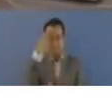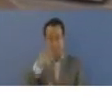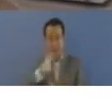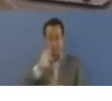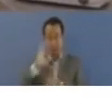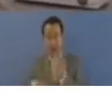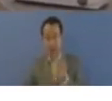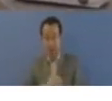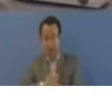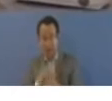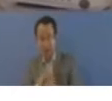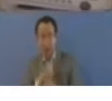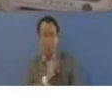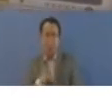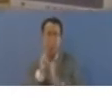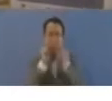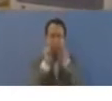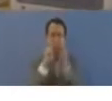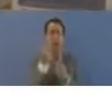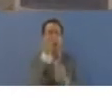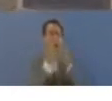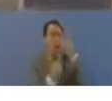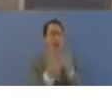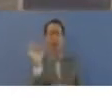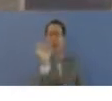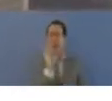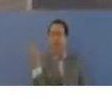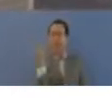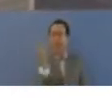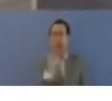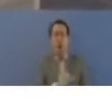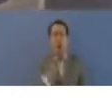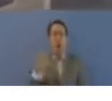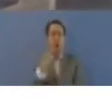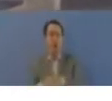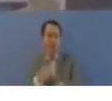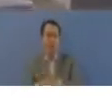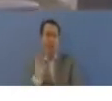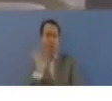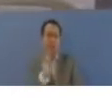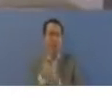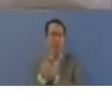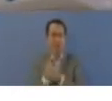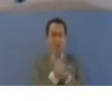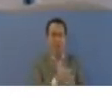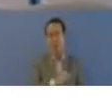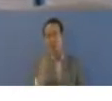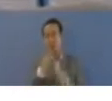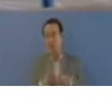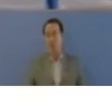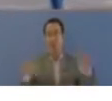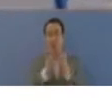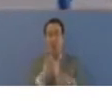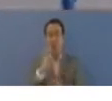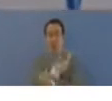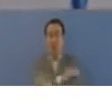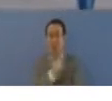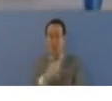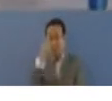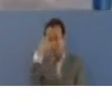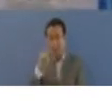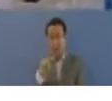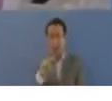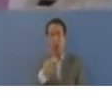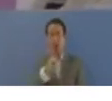Vallejo encabezó la distribución de este equipo, que también estará enfocado en proveer al Hospital Estatal de Atención al COVID-19, que se